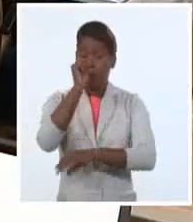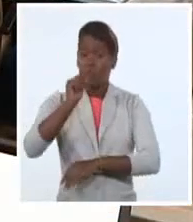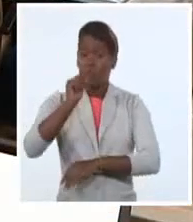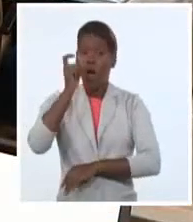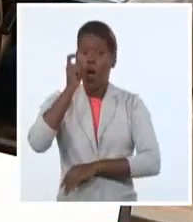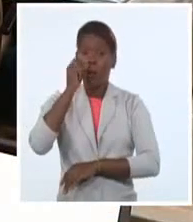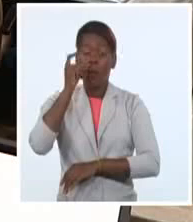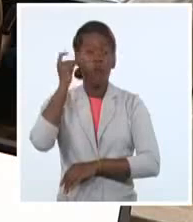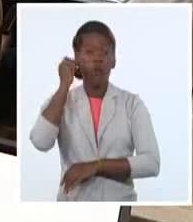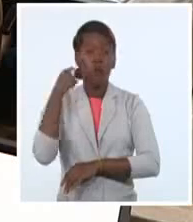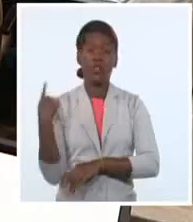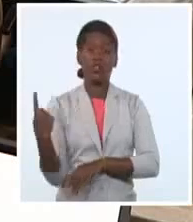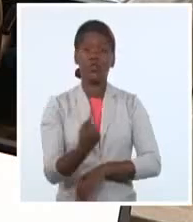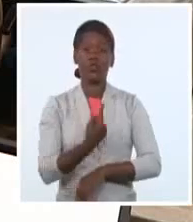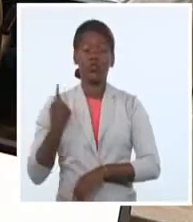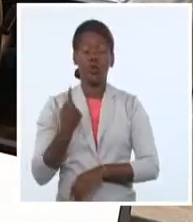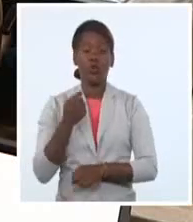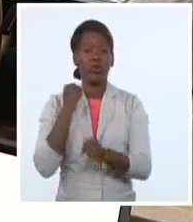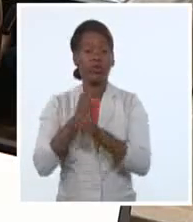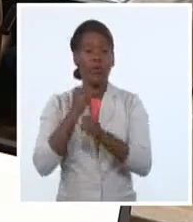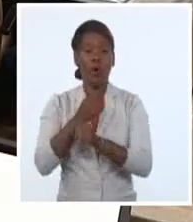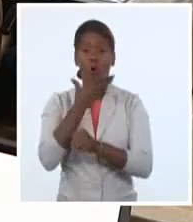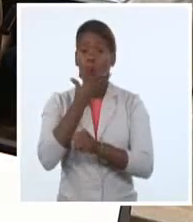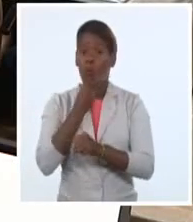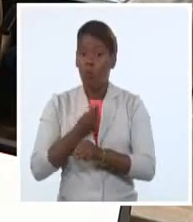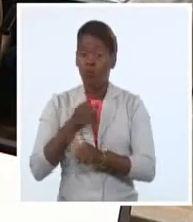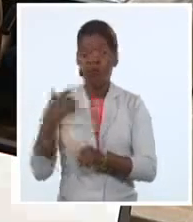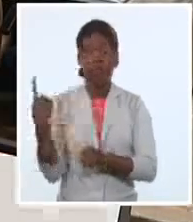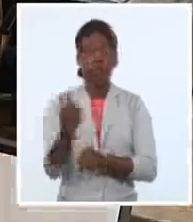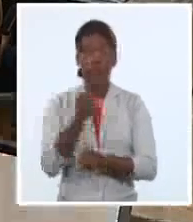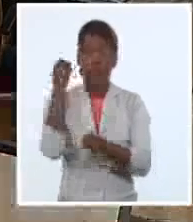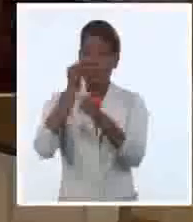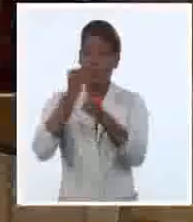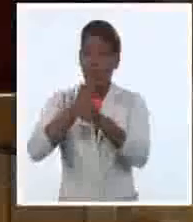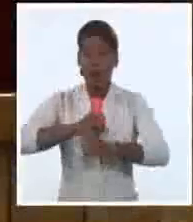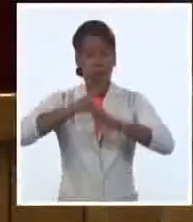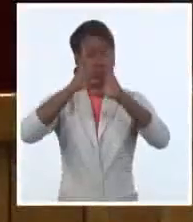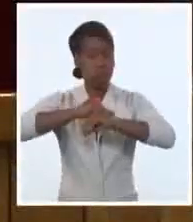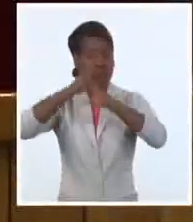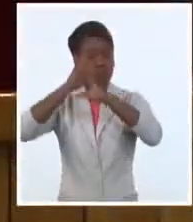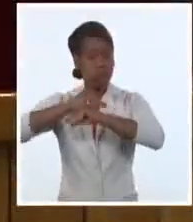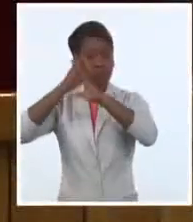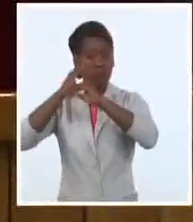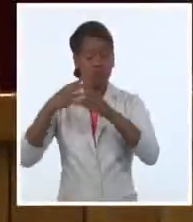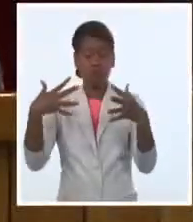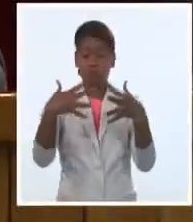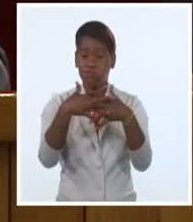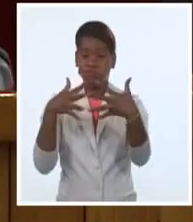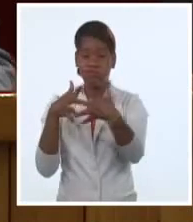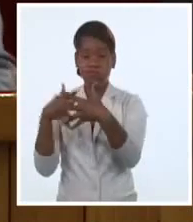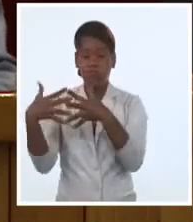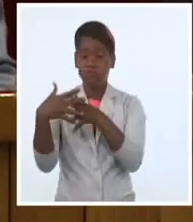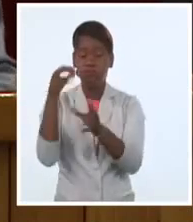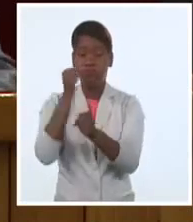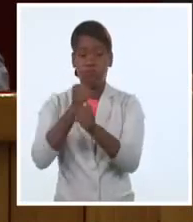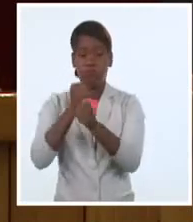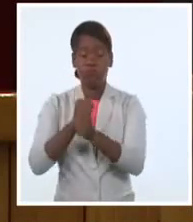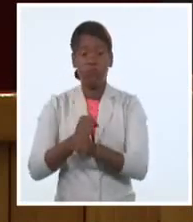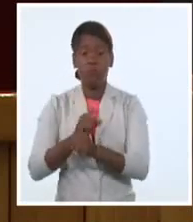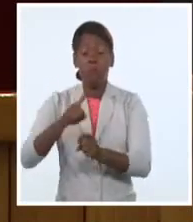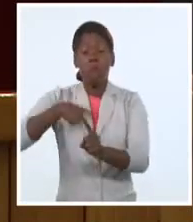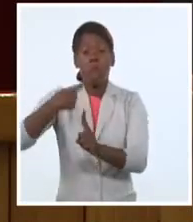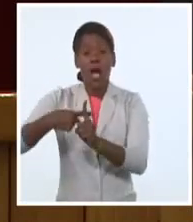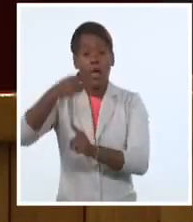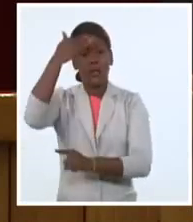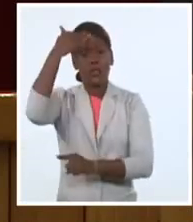mundo también lo conocen. Con esa conciencia se organizó una cadena solidaria de donaciones que aún llegan a